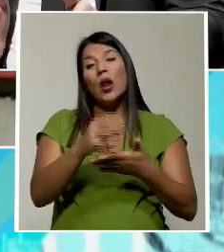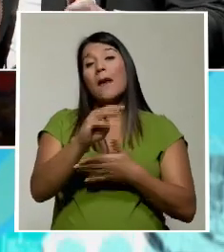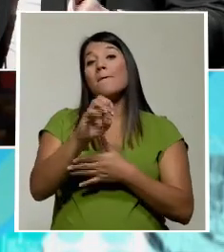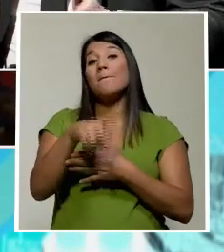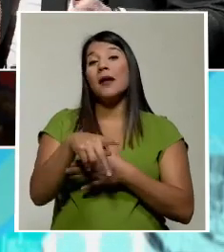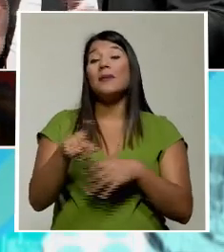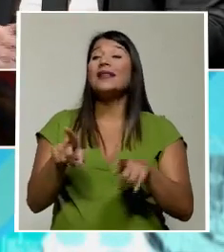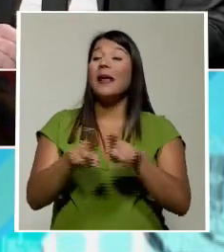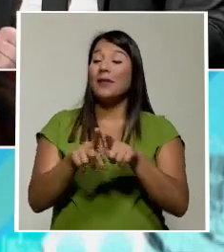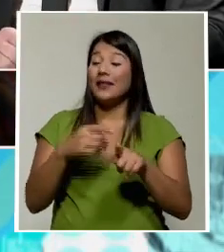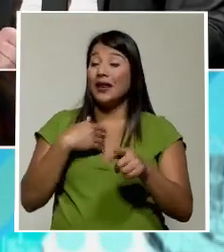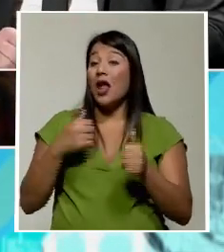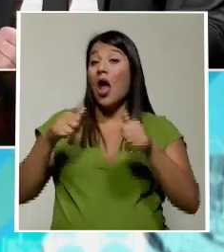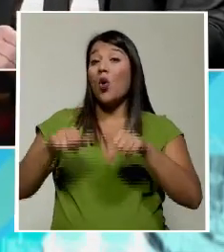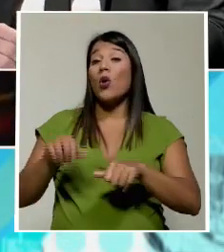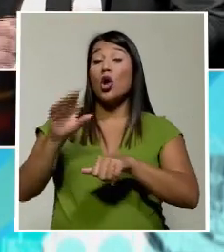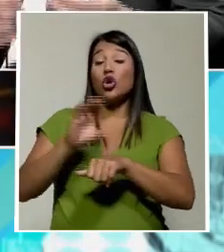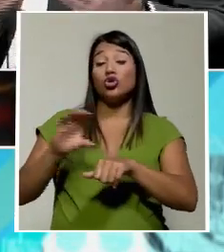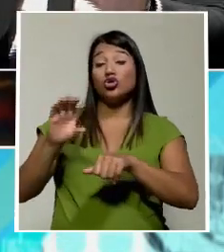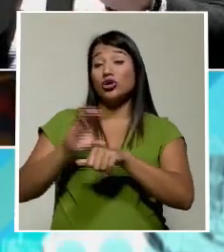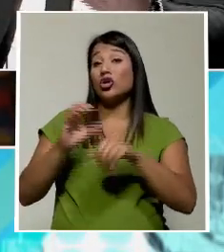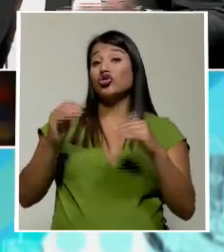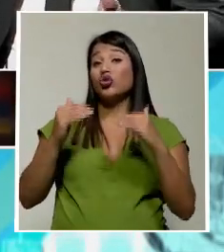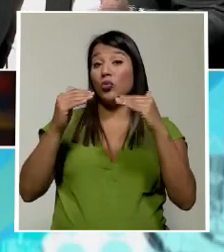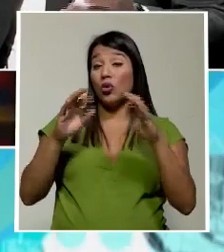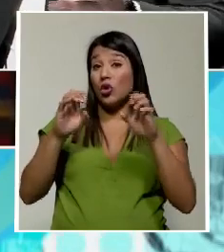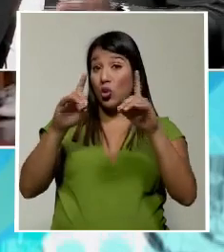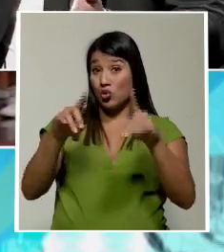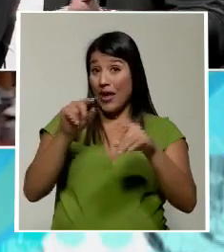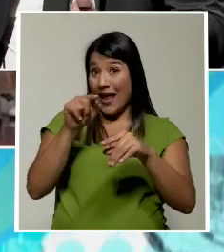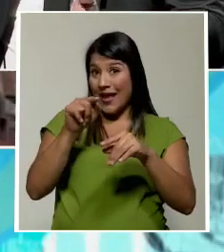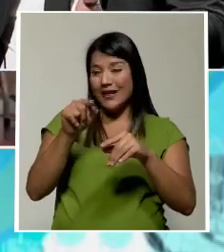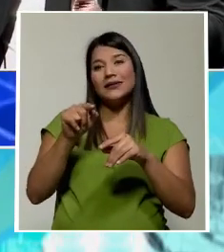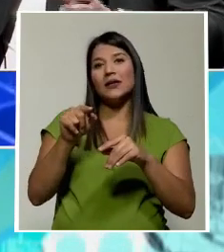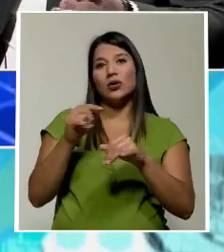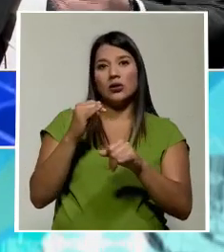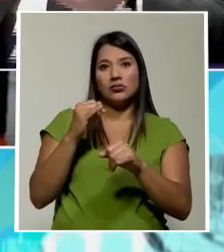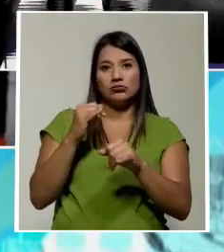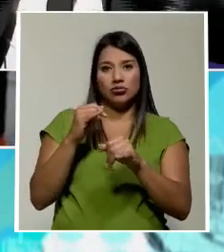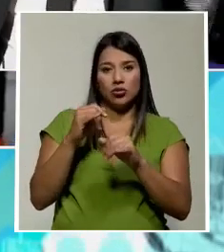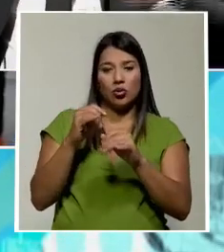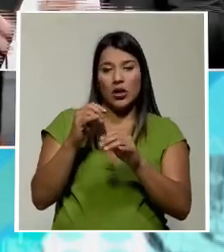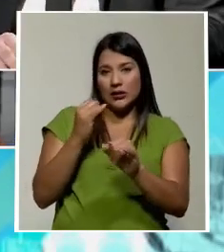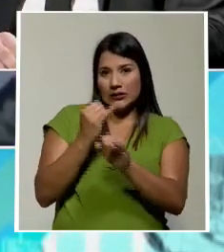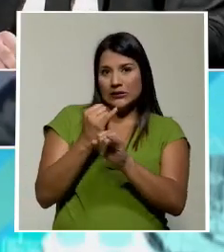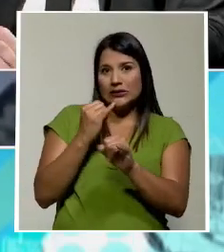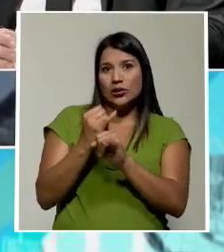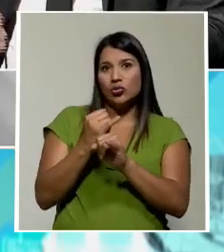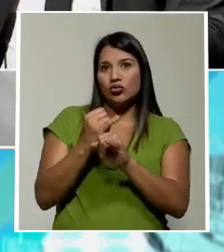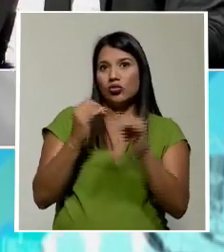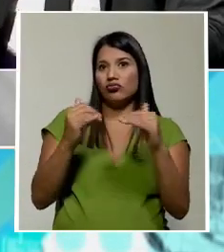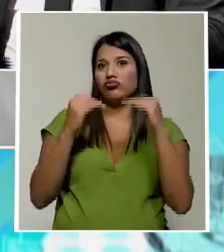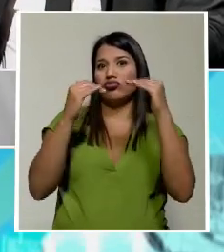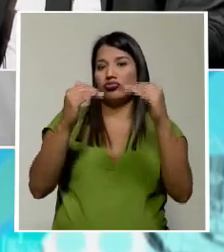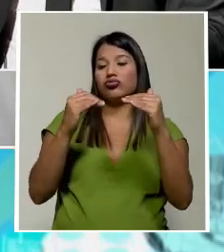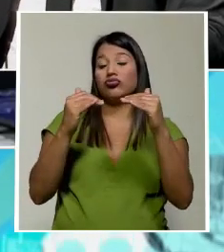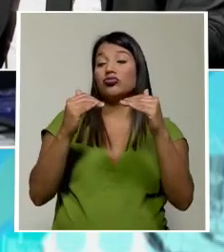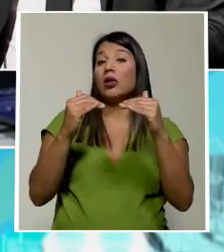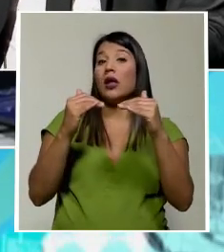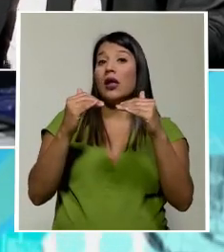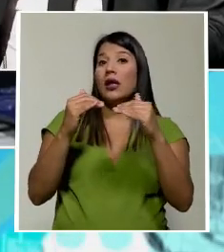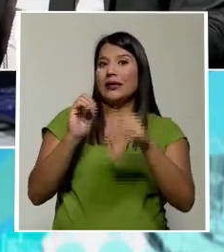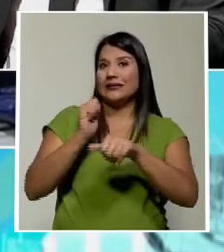acuerdo del Consejo Superior de Educación, que es un órgano constitucional, ¿verdad? Es de máxima relevancia, en donde